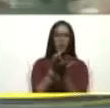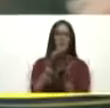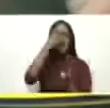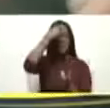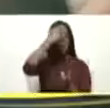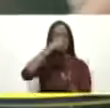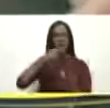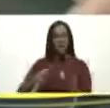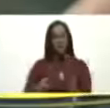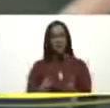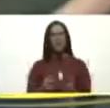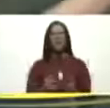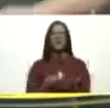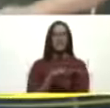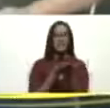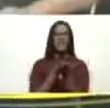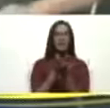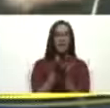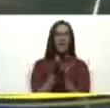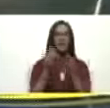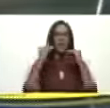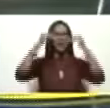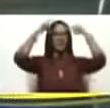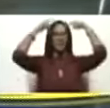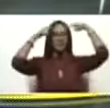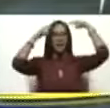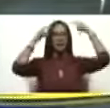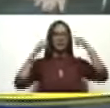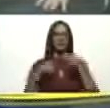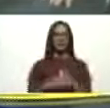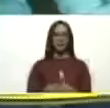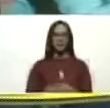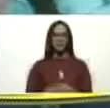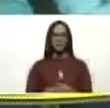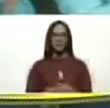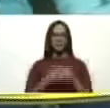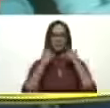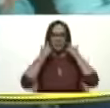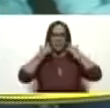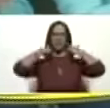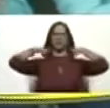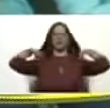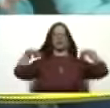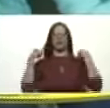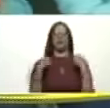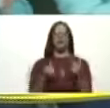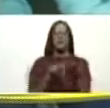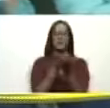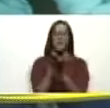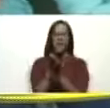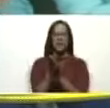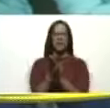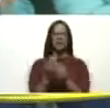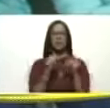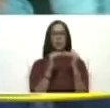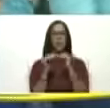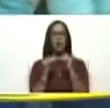pueblo, le he sido leal al comandante Hugo Chávez, porque hemos sido leales de manera